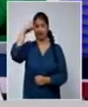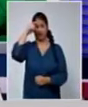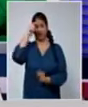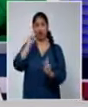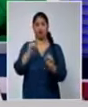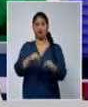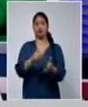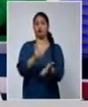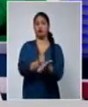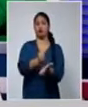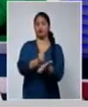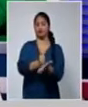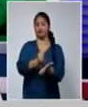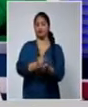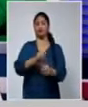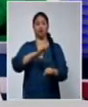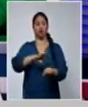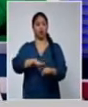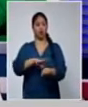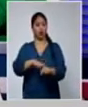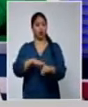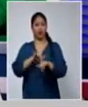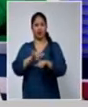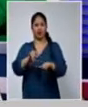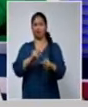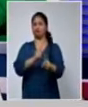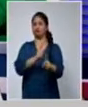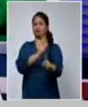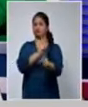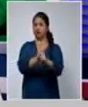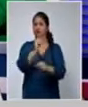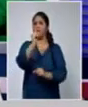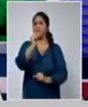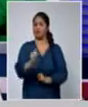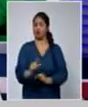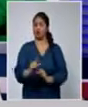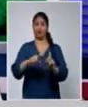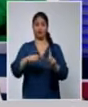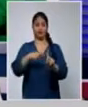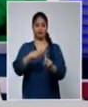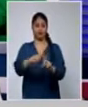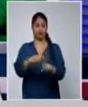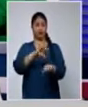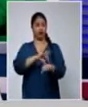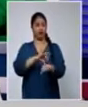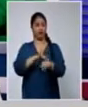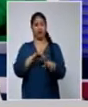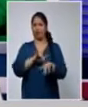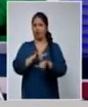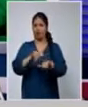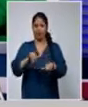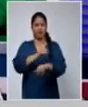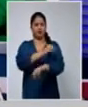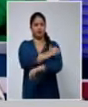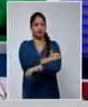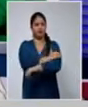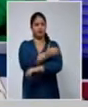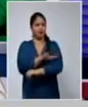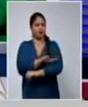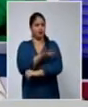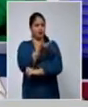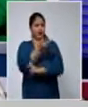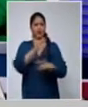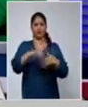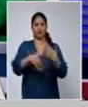caso positivo previamente, con antecedentes de hipertensión arterial y una